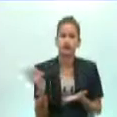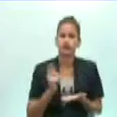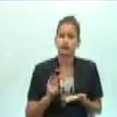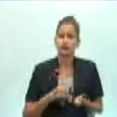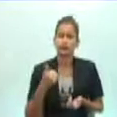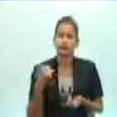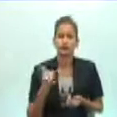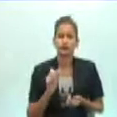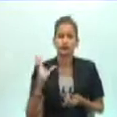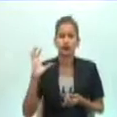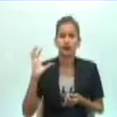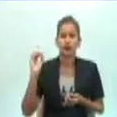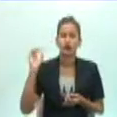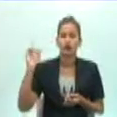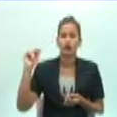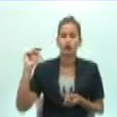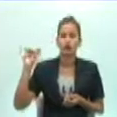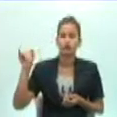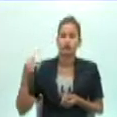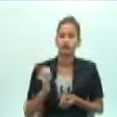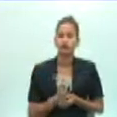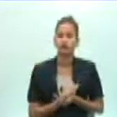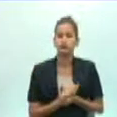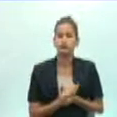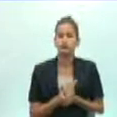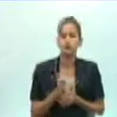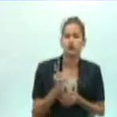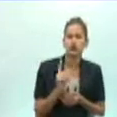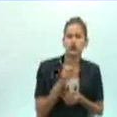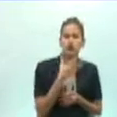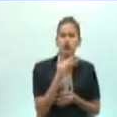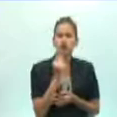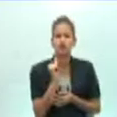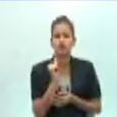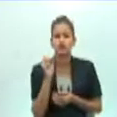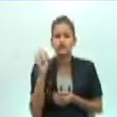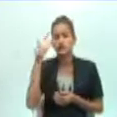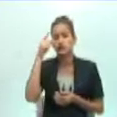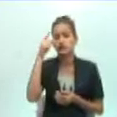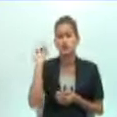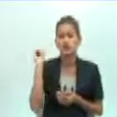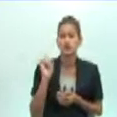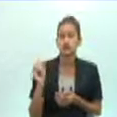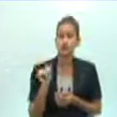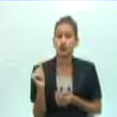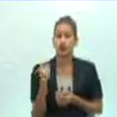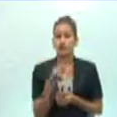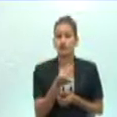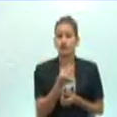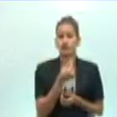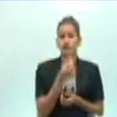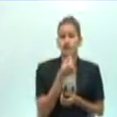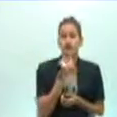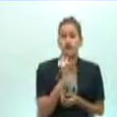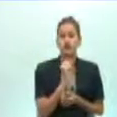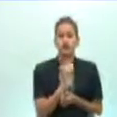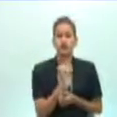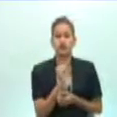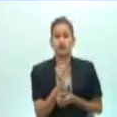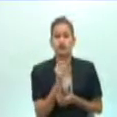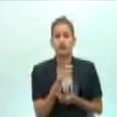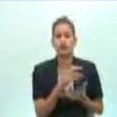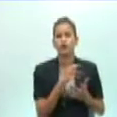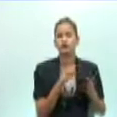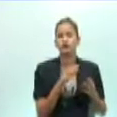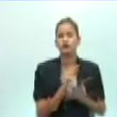primer ejemplo. No fue el joven, sino el viejo quien salvó la tribu. Fíjense que cuando nosotros pronunciamos la conjunción,